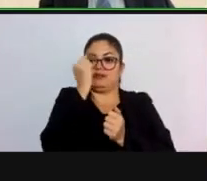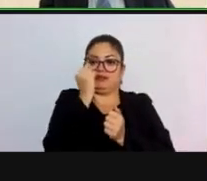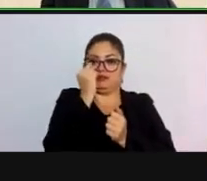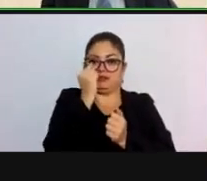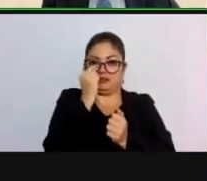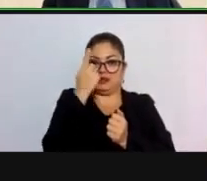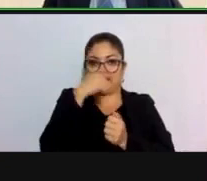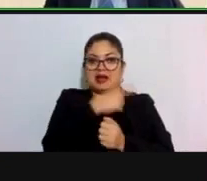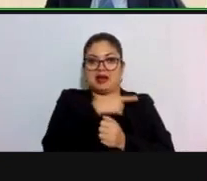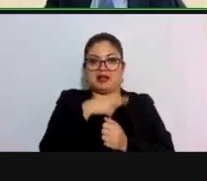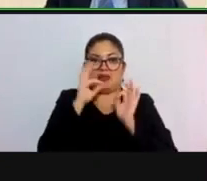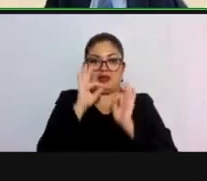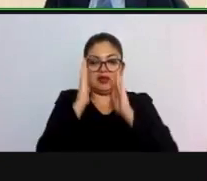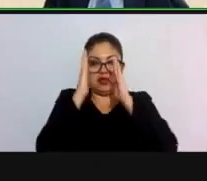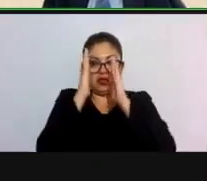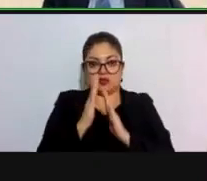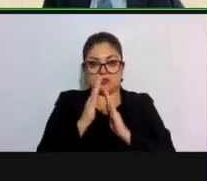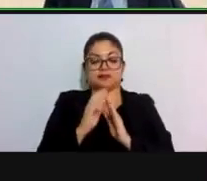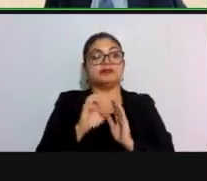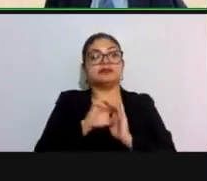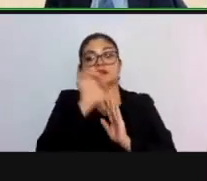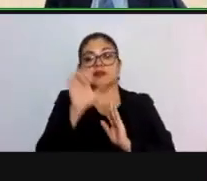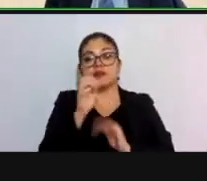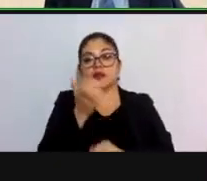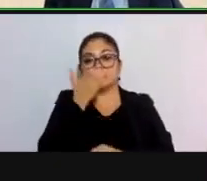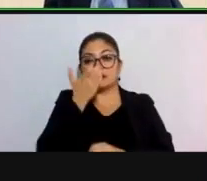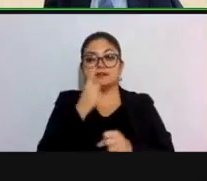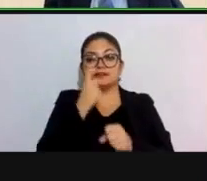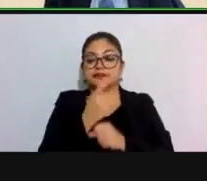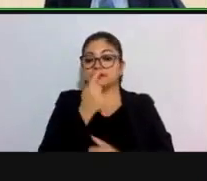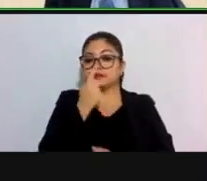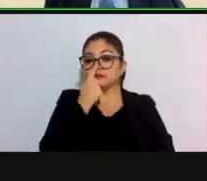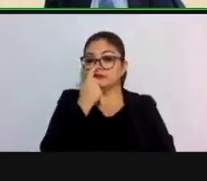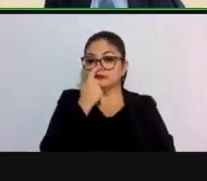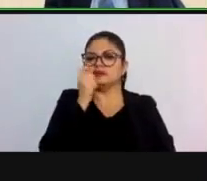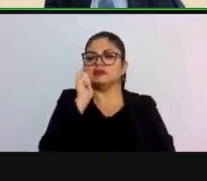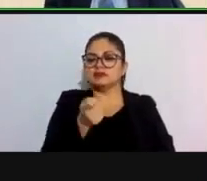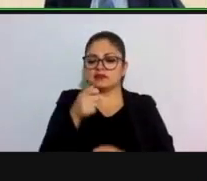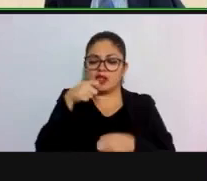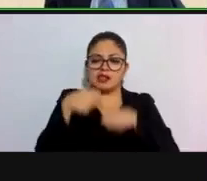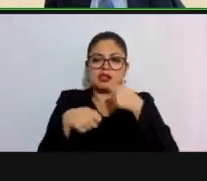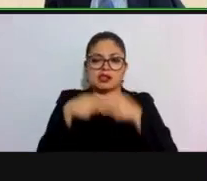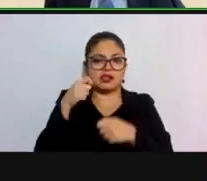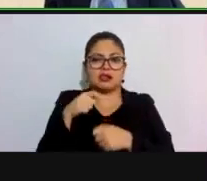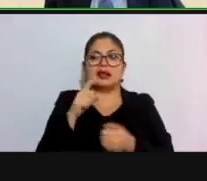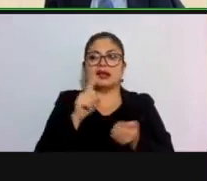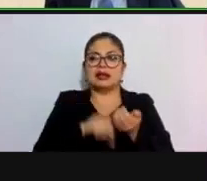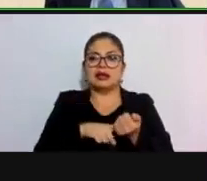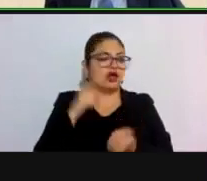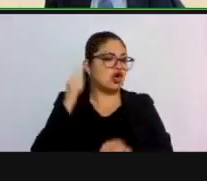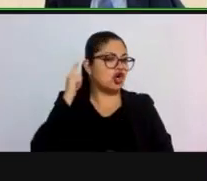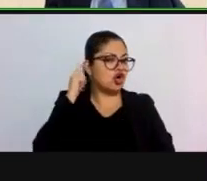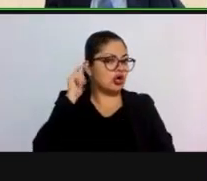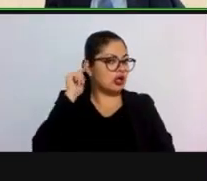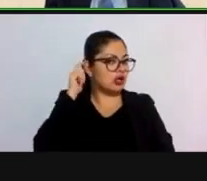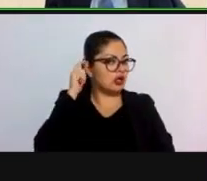la punta acostumbramos mucho usar cartílago, frecuentemente tomado de la concha de la oreja, cartílago auricular, para